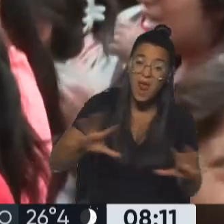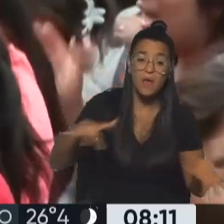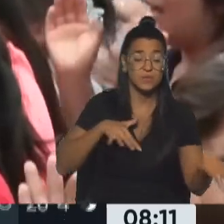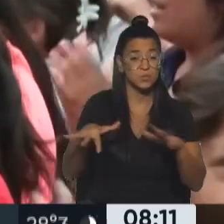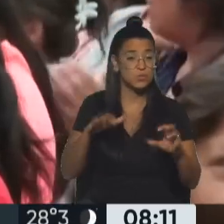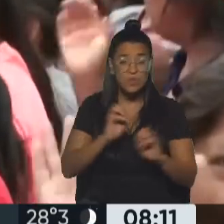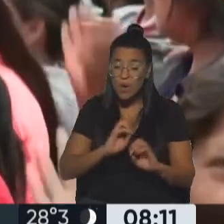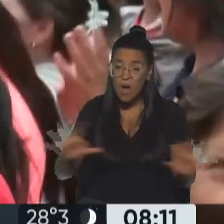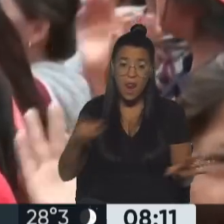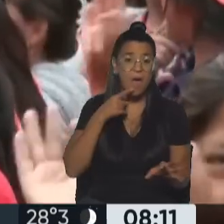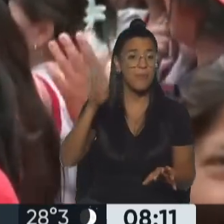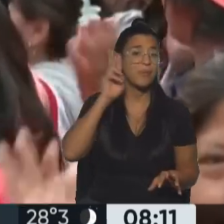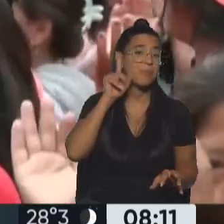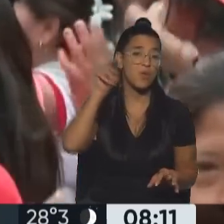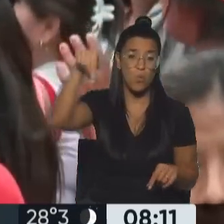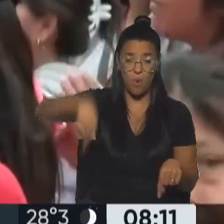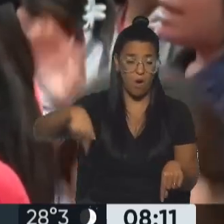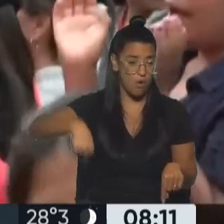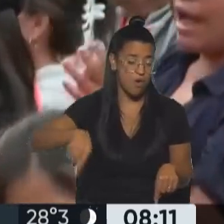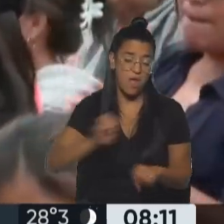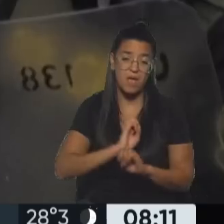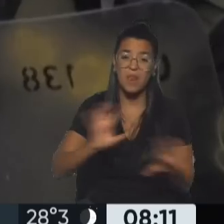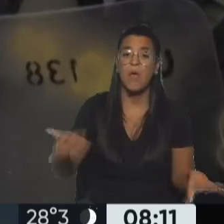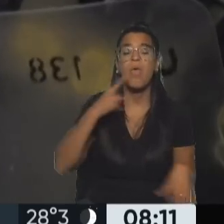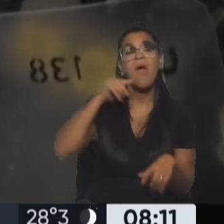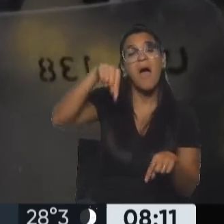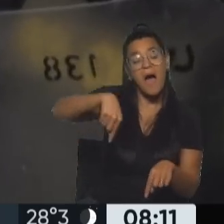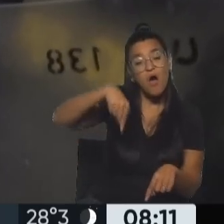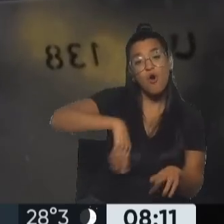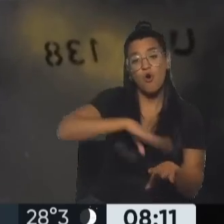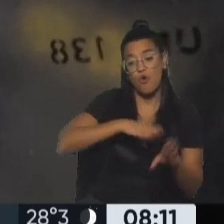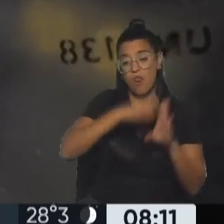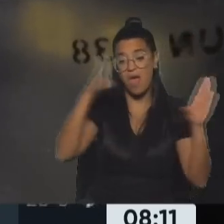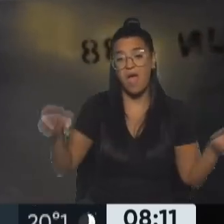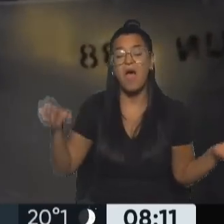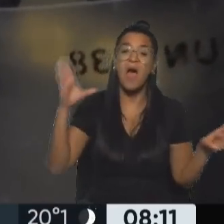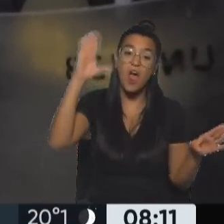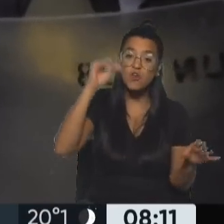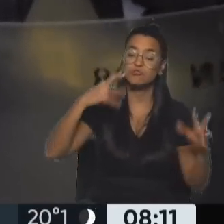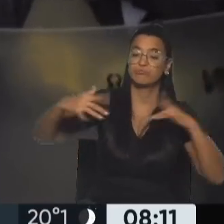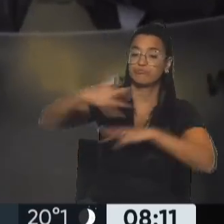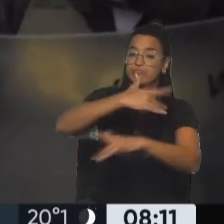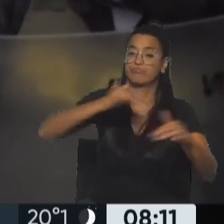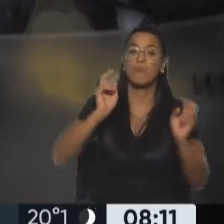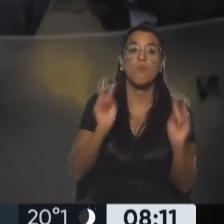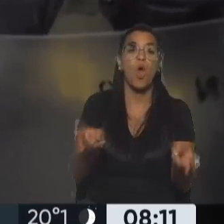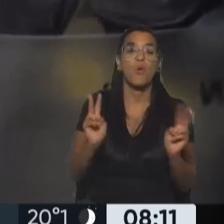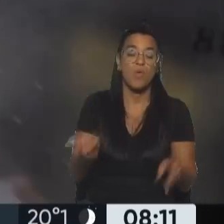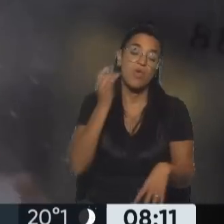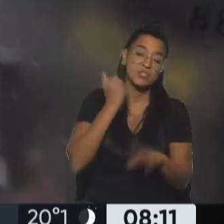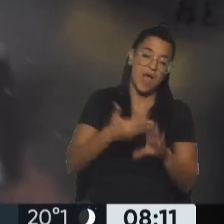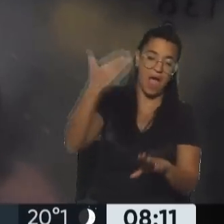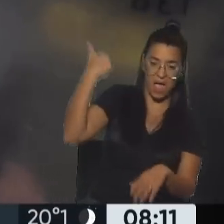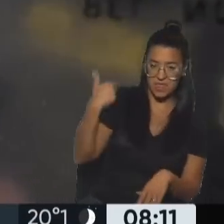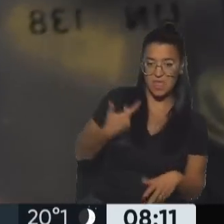que se vive en Perú en estos momentos fue declarado durante la noche el toque de queda algo que veníamos previendo porque